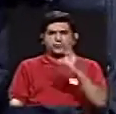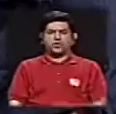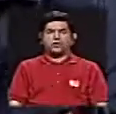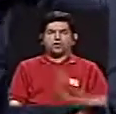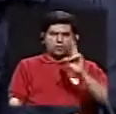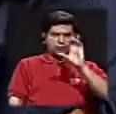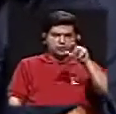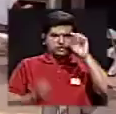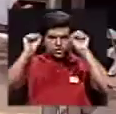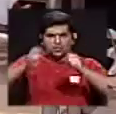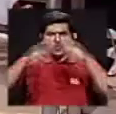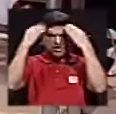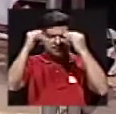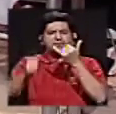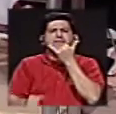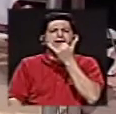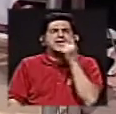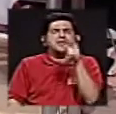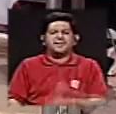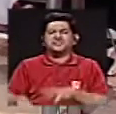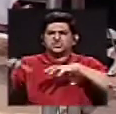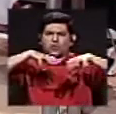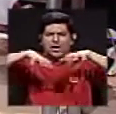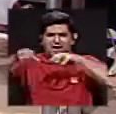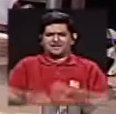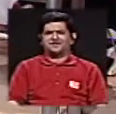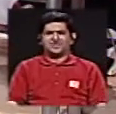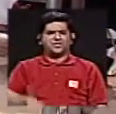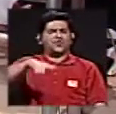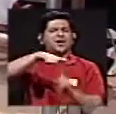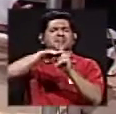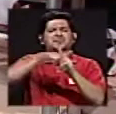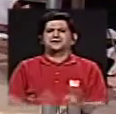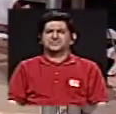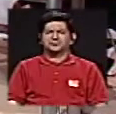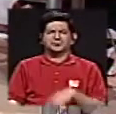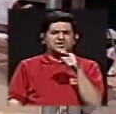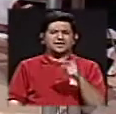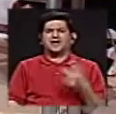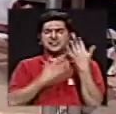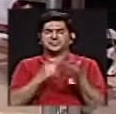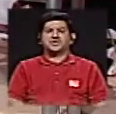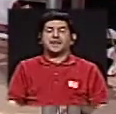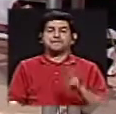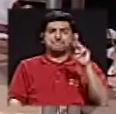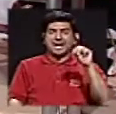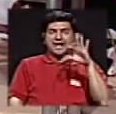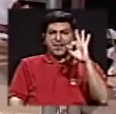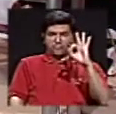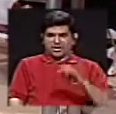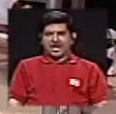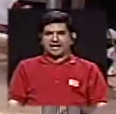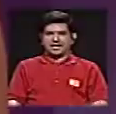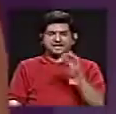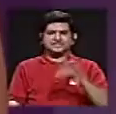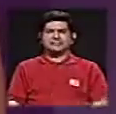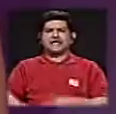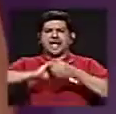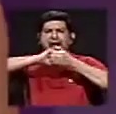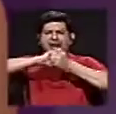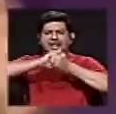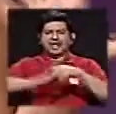es aquí la que nos puede informar de que pasó en esa actividad de dónde surgió qué era lo que es ver a uno mariano figueres con alianza patriótica